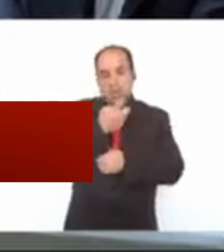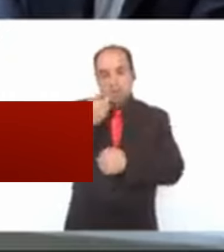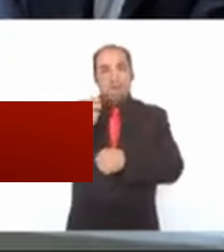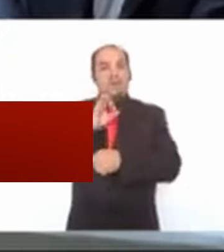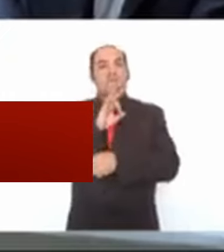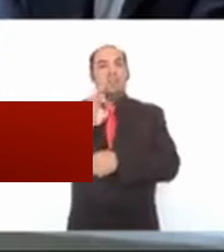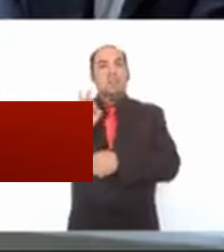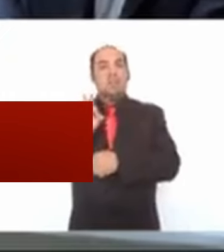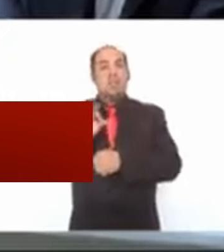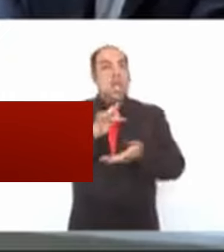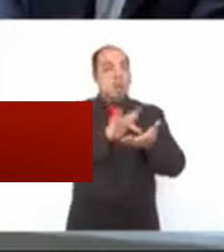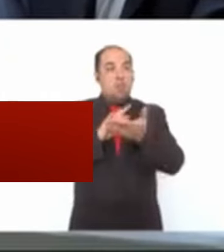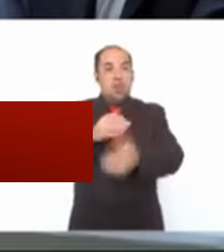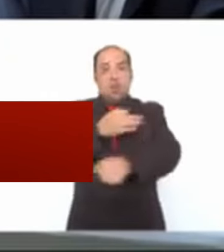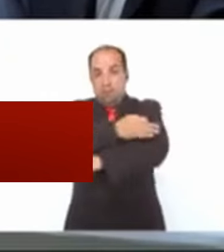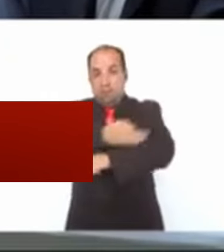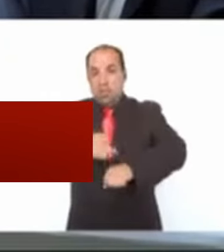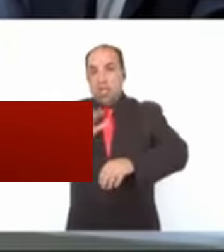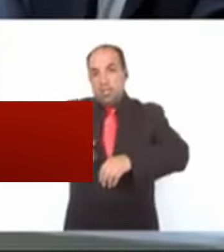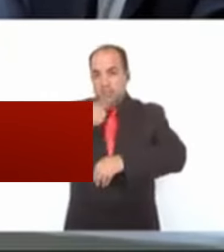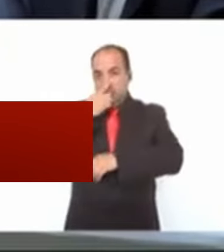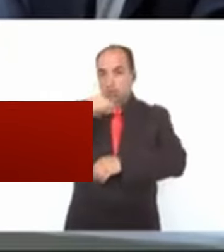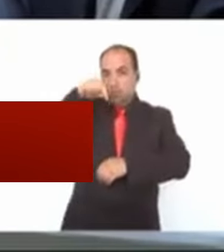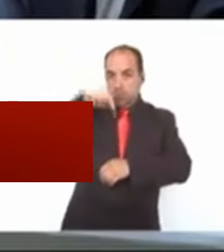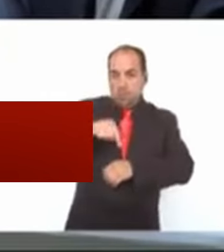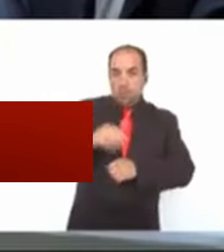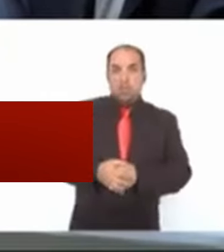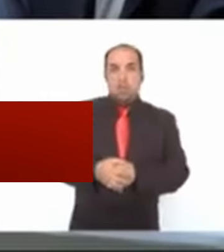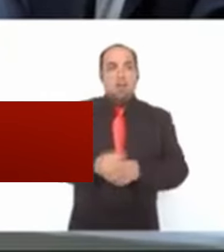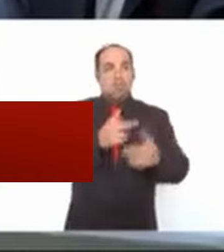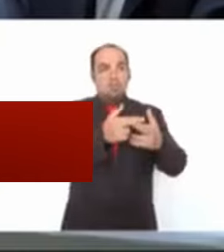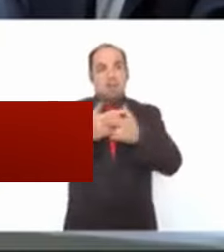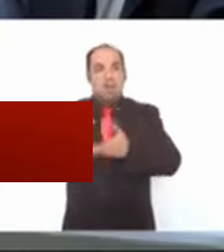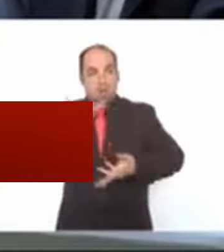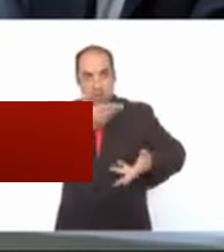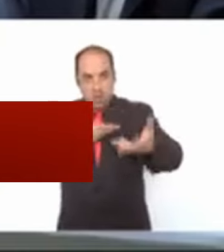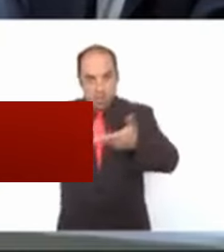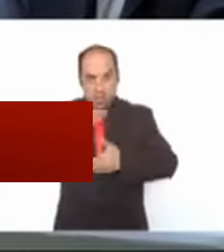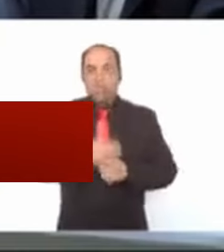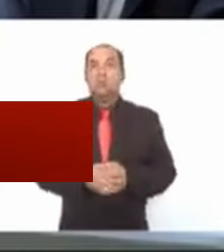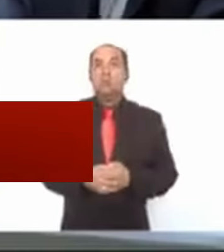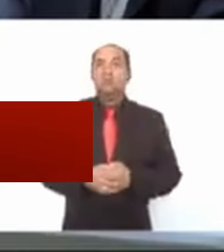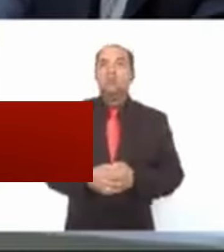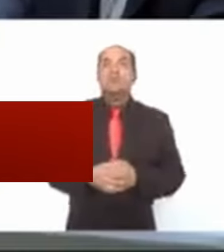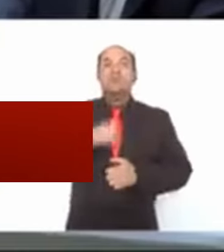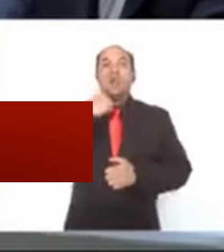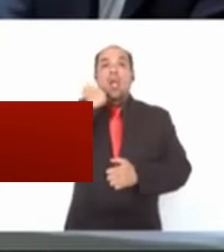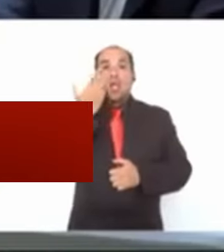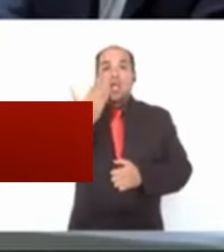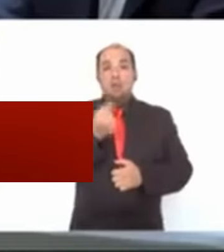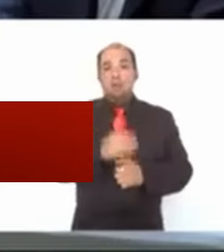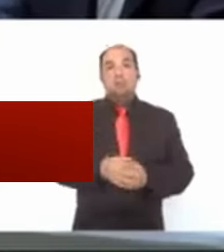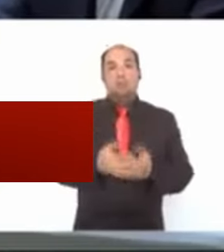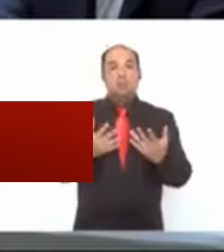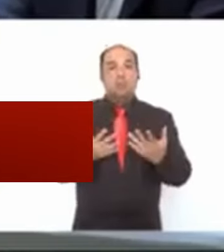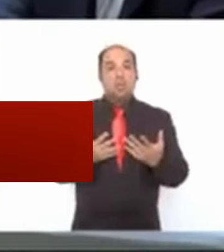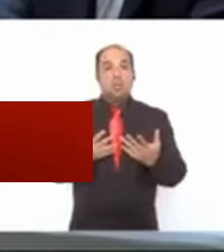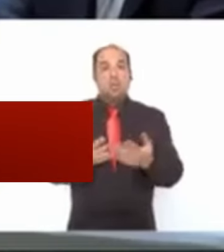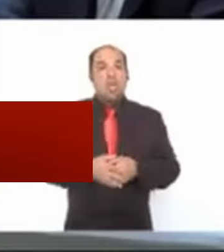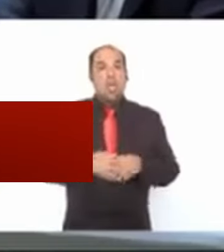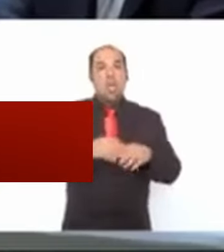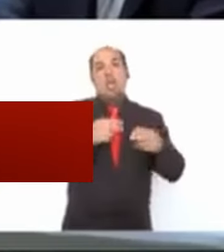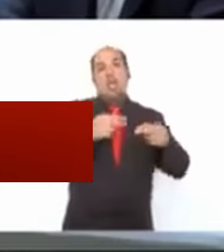a las familias, como bien se dijo acá, prosperidad compartida. Queremos que los pequeños y